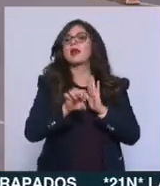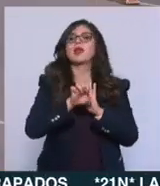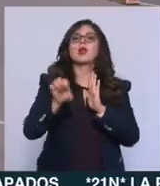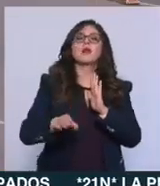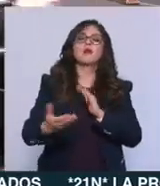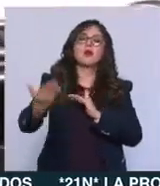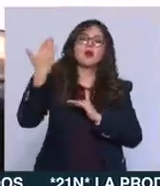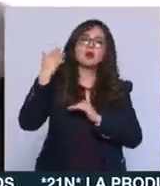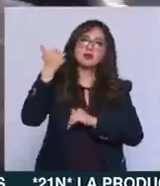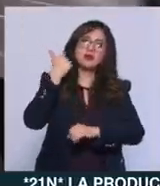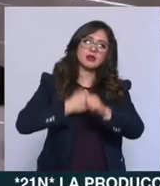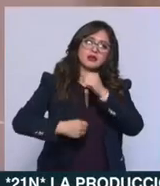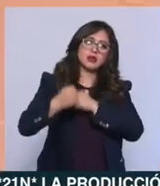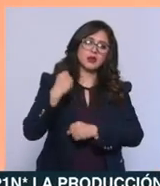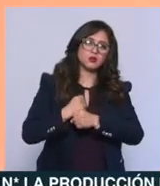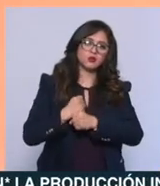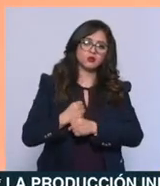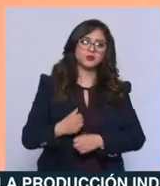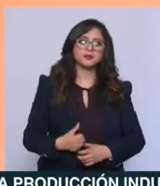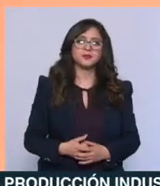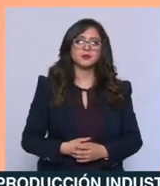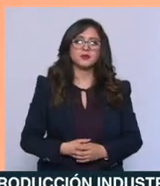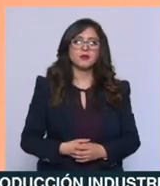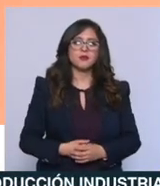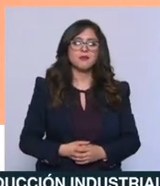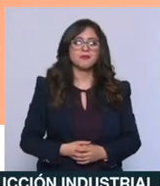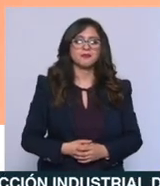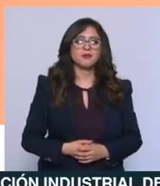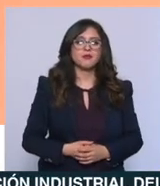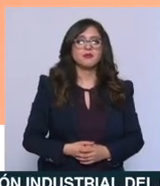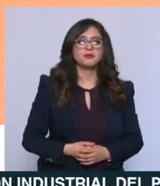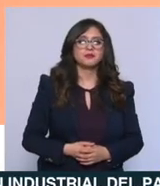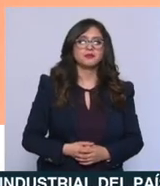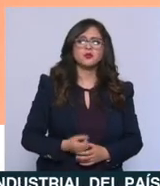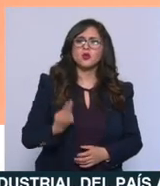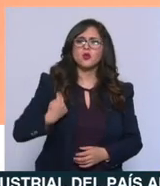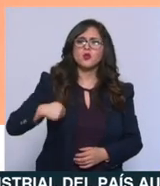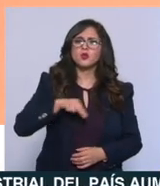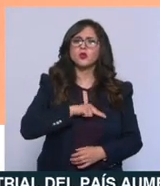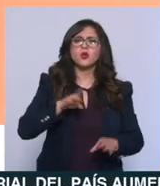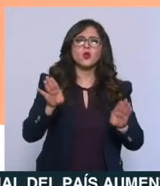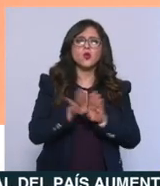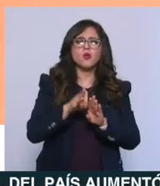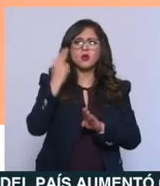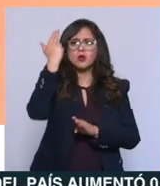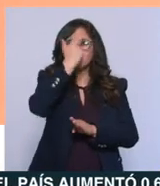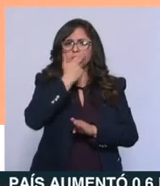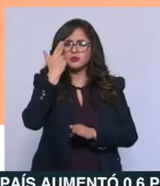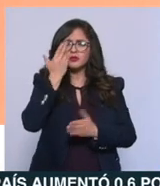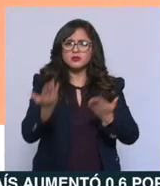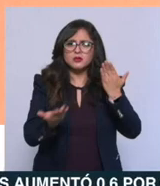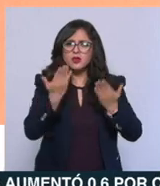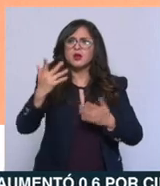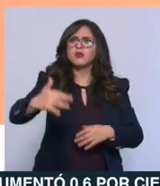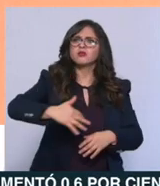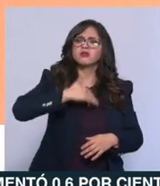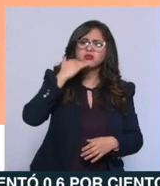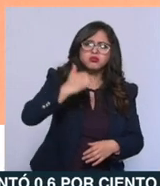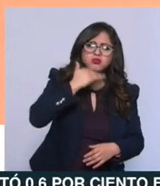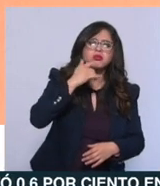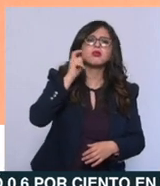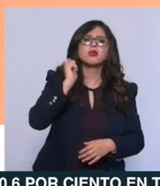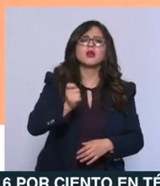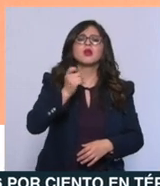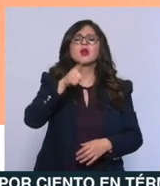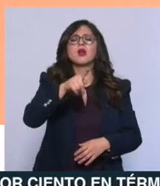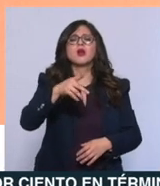el sexenio anterior. ¿Cómo vamos a balancear nuestra ecuación accidentalidad, contaminación, consumo de